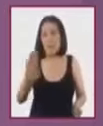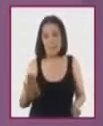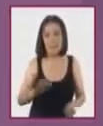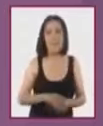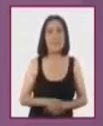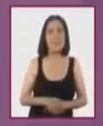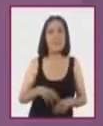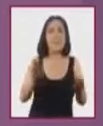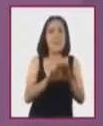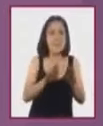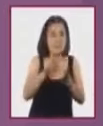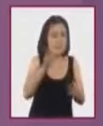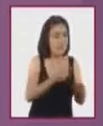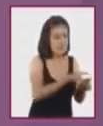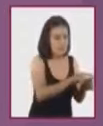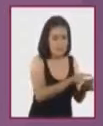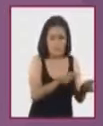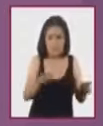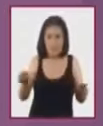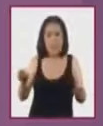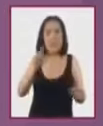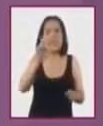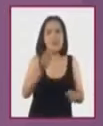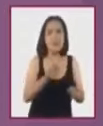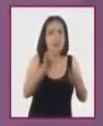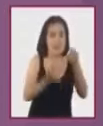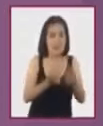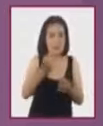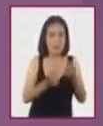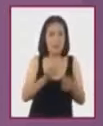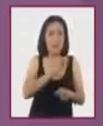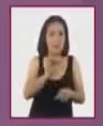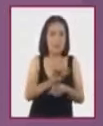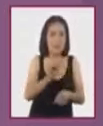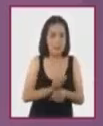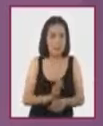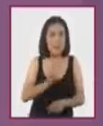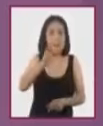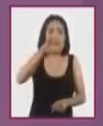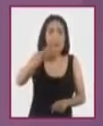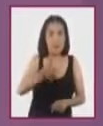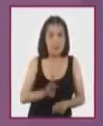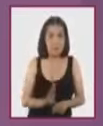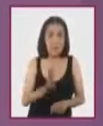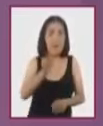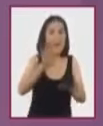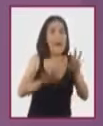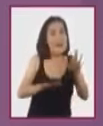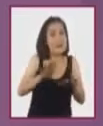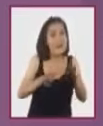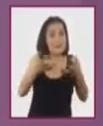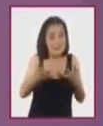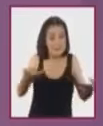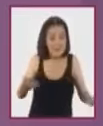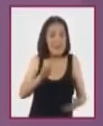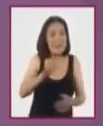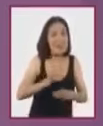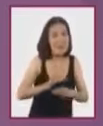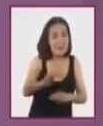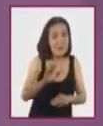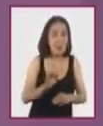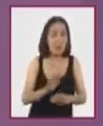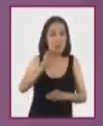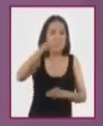este desplazamiento, la dirección del vehículo donde viajamos se modifica de acuerdo con las curvas del terreno, conformando